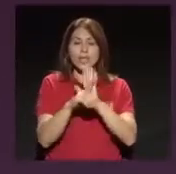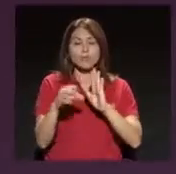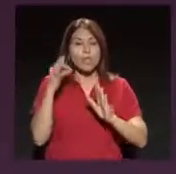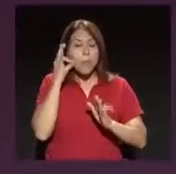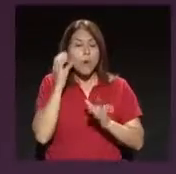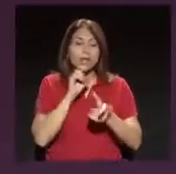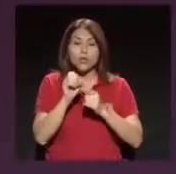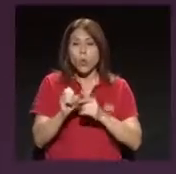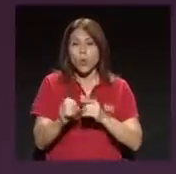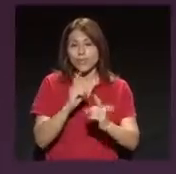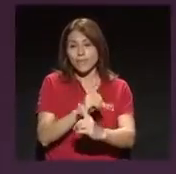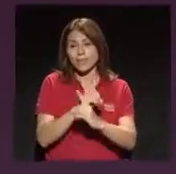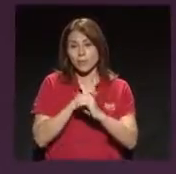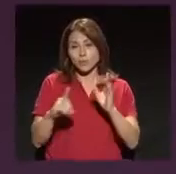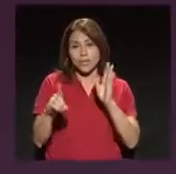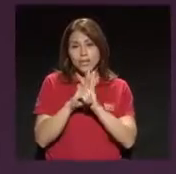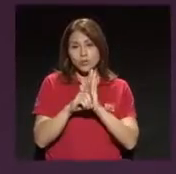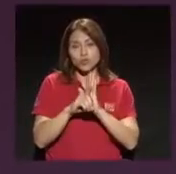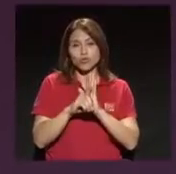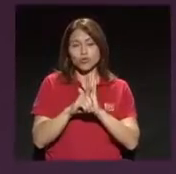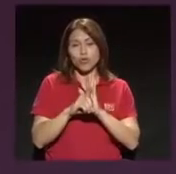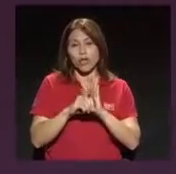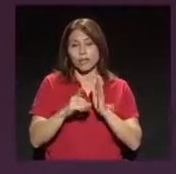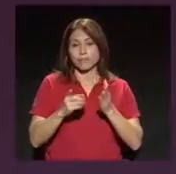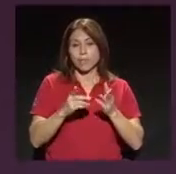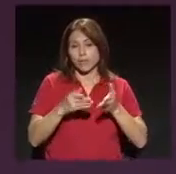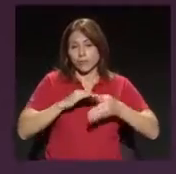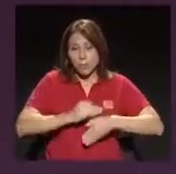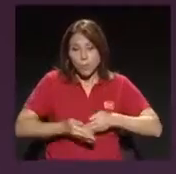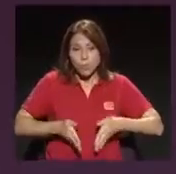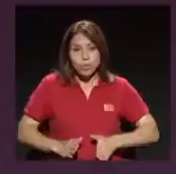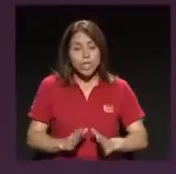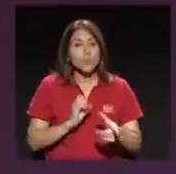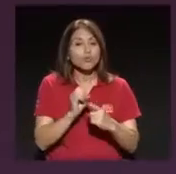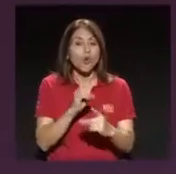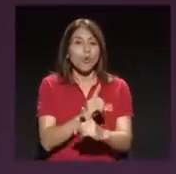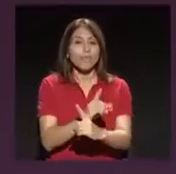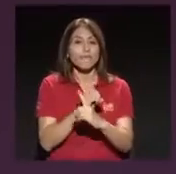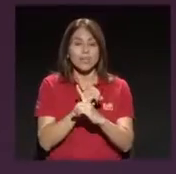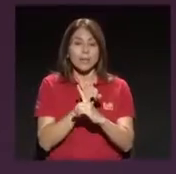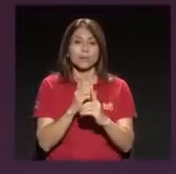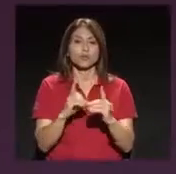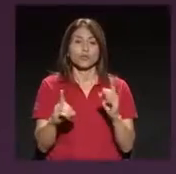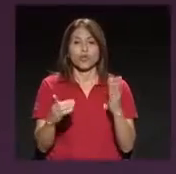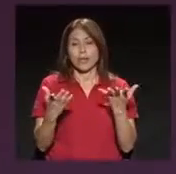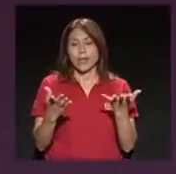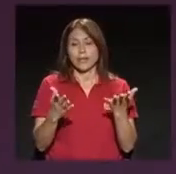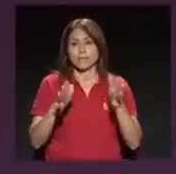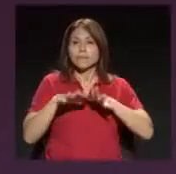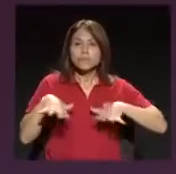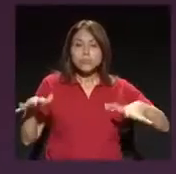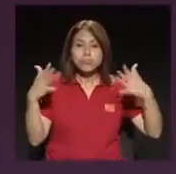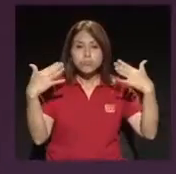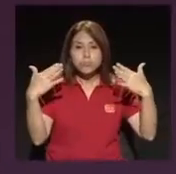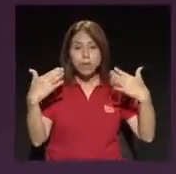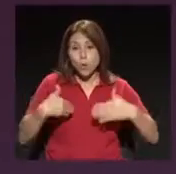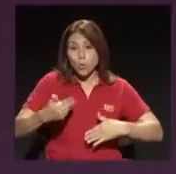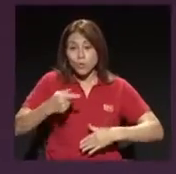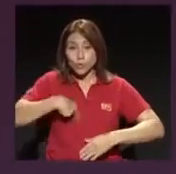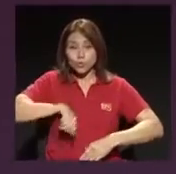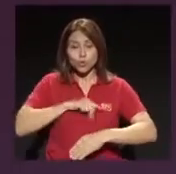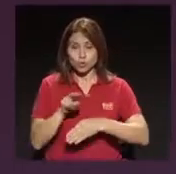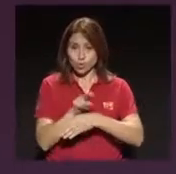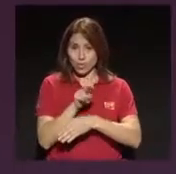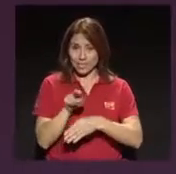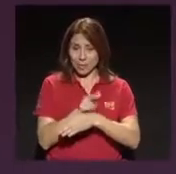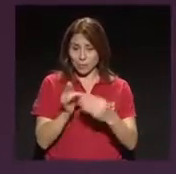incluso los temas ambientales, ¿verdad? Cuando nosotros utilizamos las tecnologías como